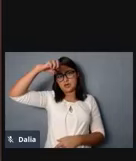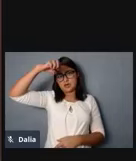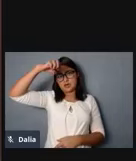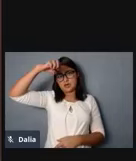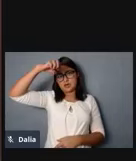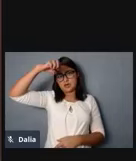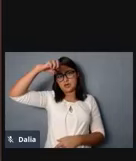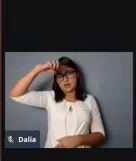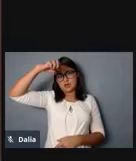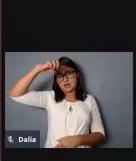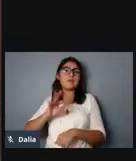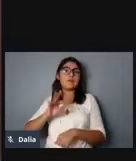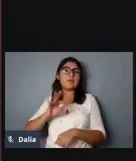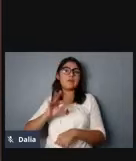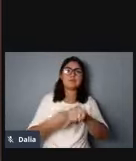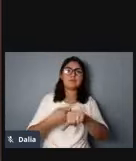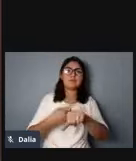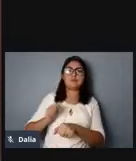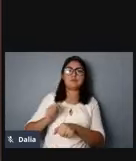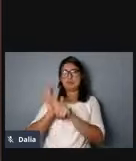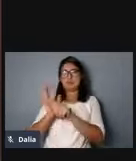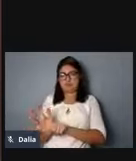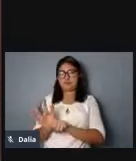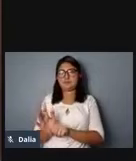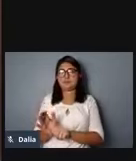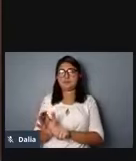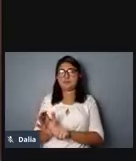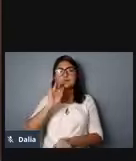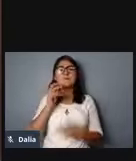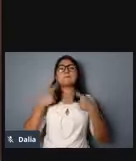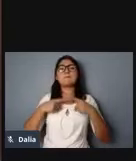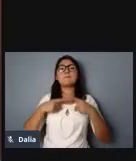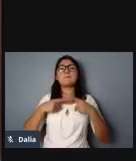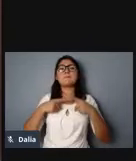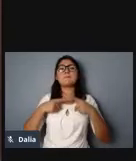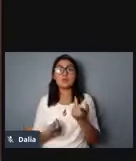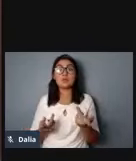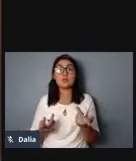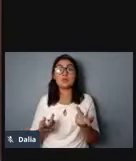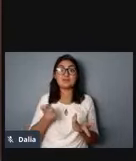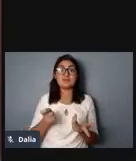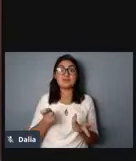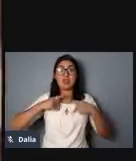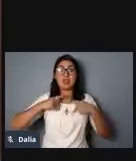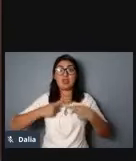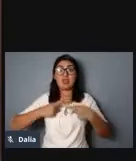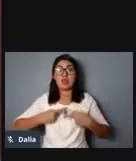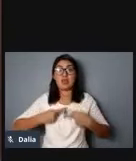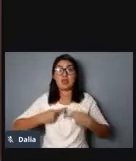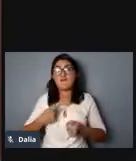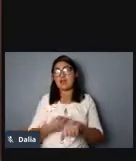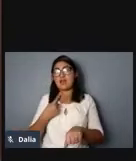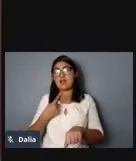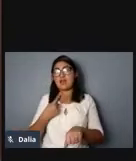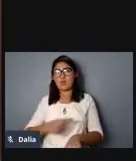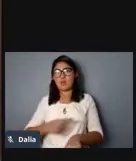por salud en casa. Entonces, no es ni siquiera hacerlos culpables, porque ese sería el extremo